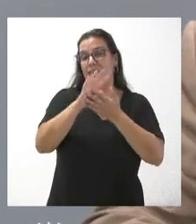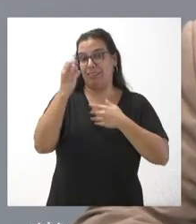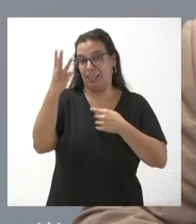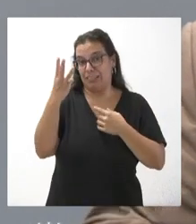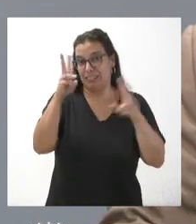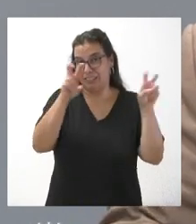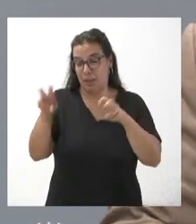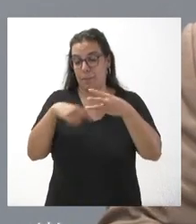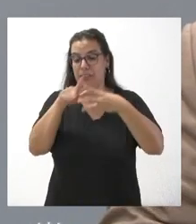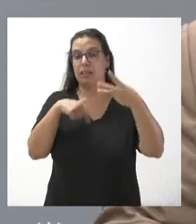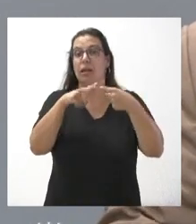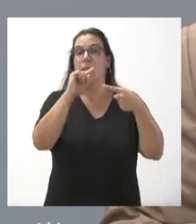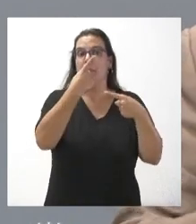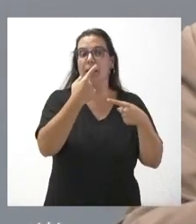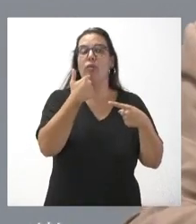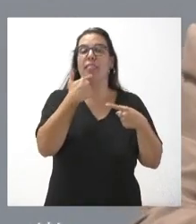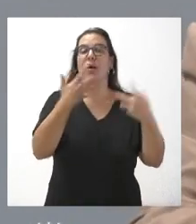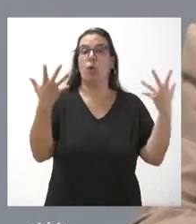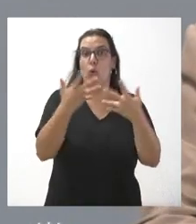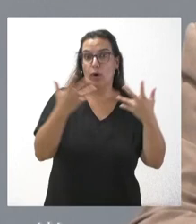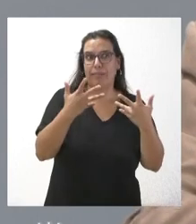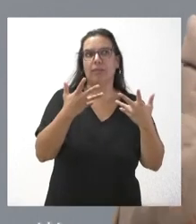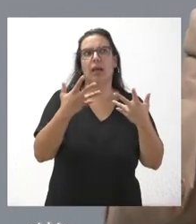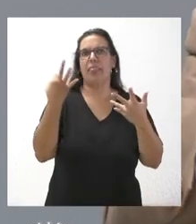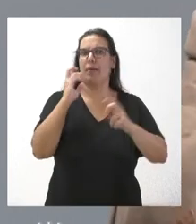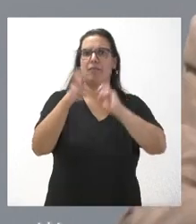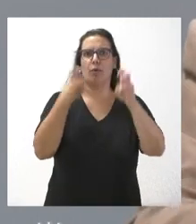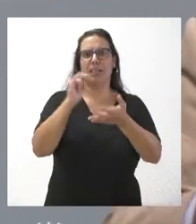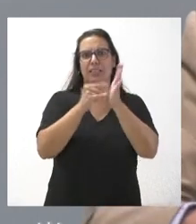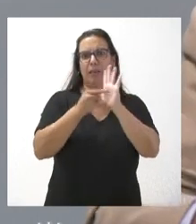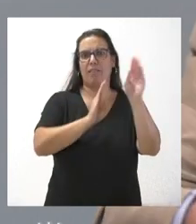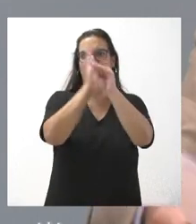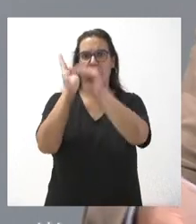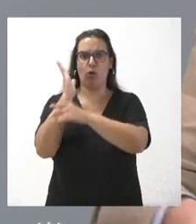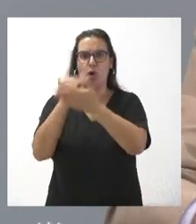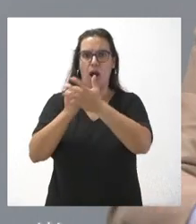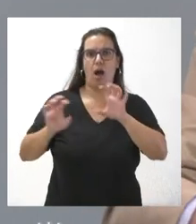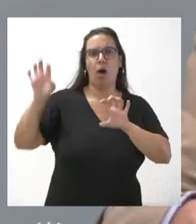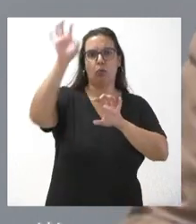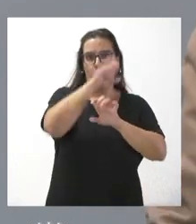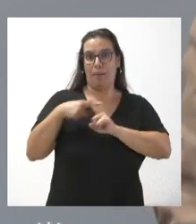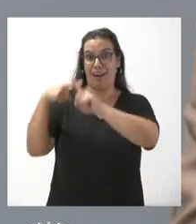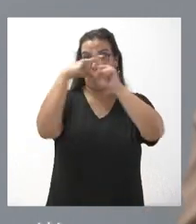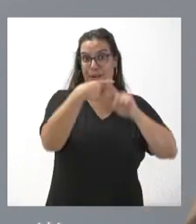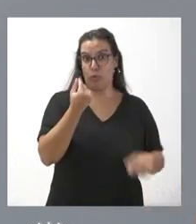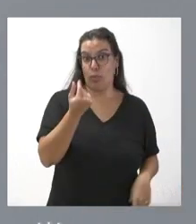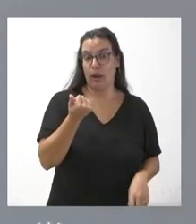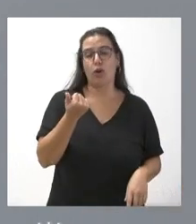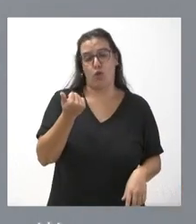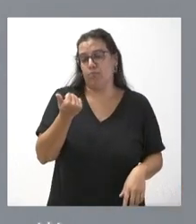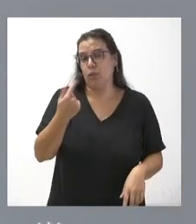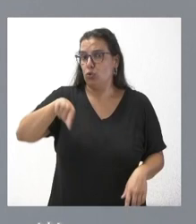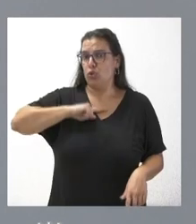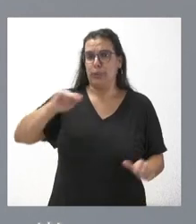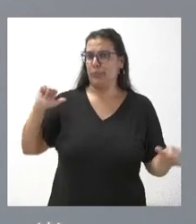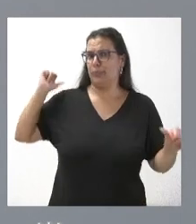que manifieste que es urgente reformar el sistema de financiación autonómica. Nosotros venimos insistiendo ya mucho tiempo en este ámbito.